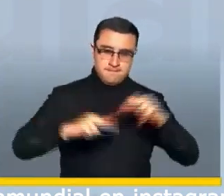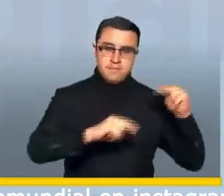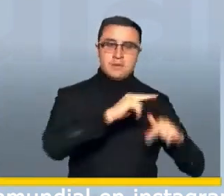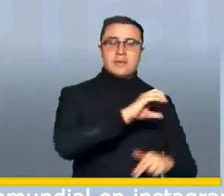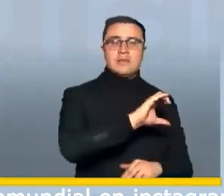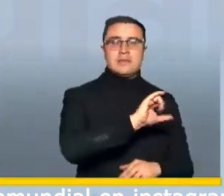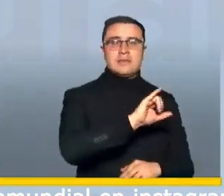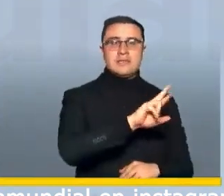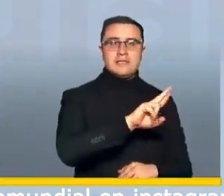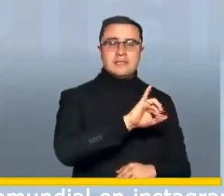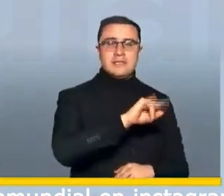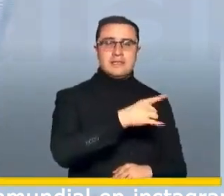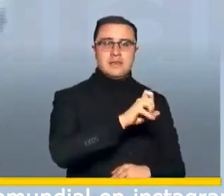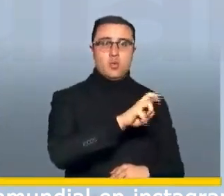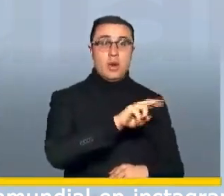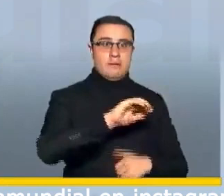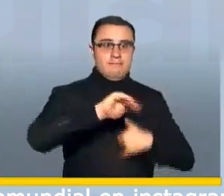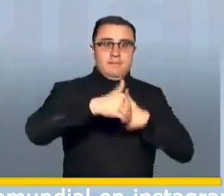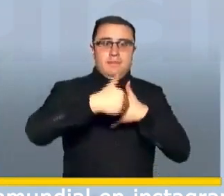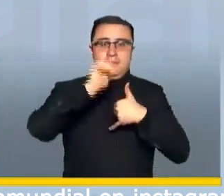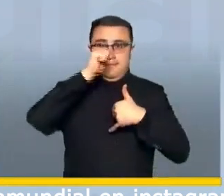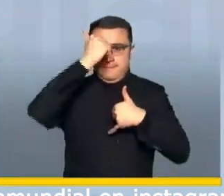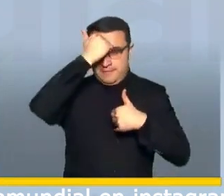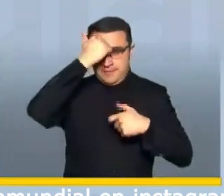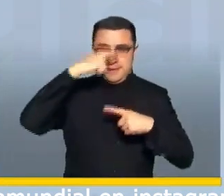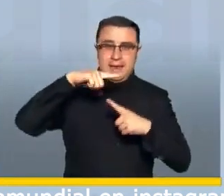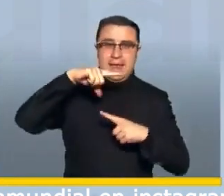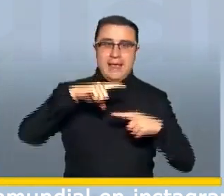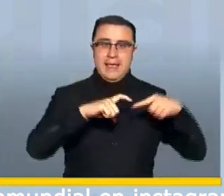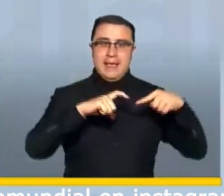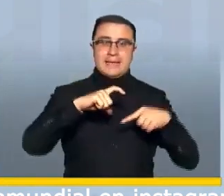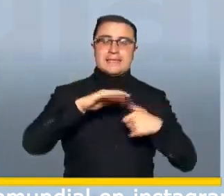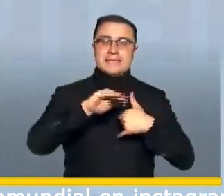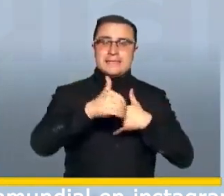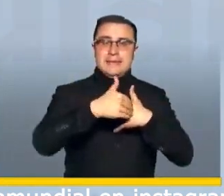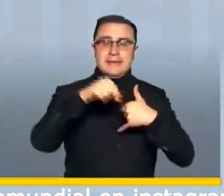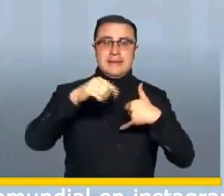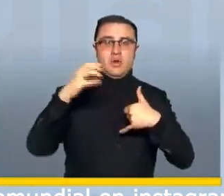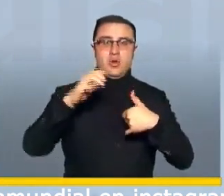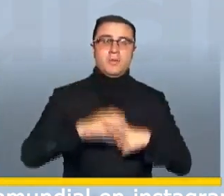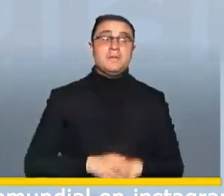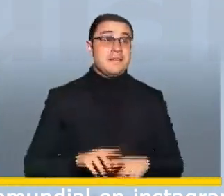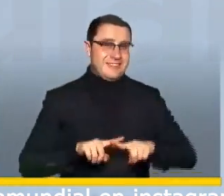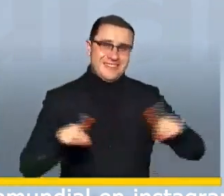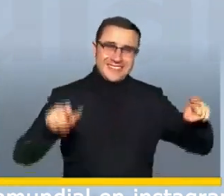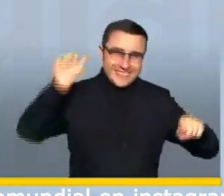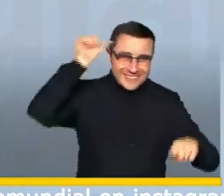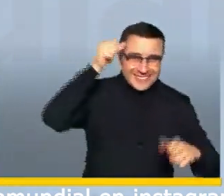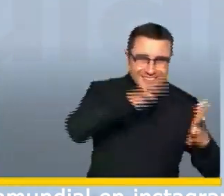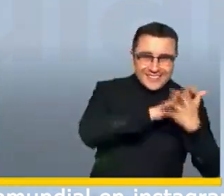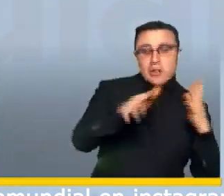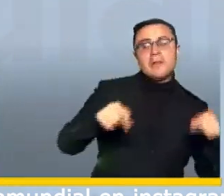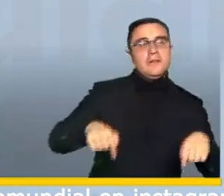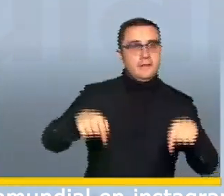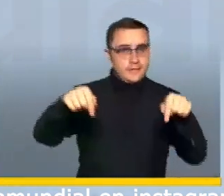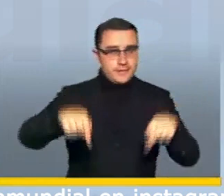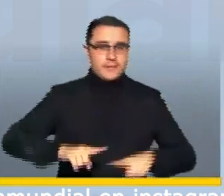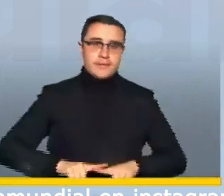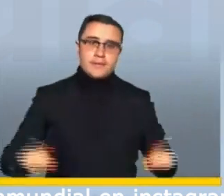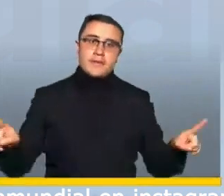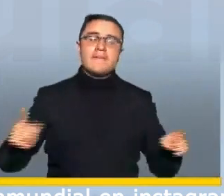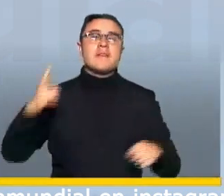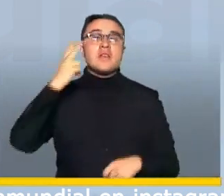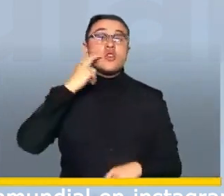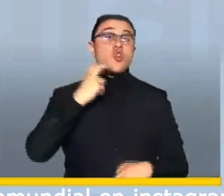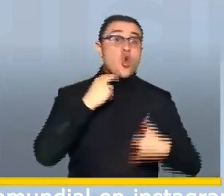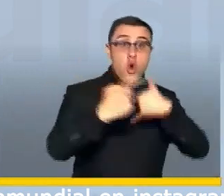central económico del país. Esto es diferente a Copico, porque aquel es el eje de un comercio mundial por